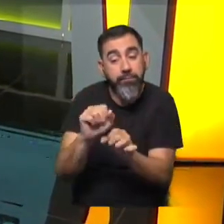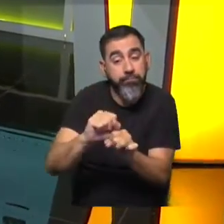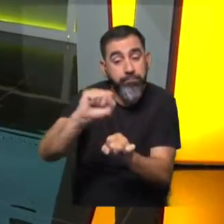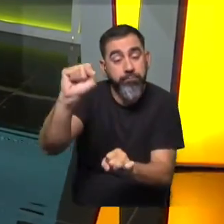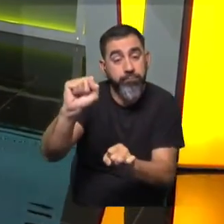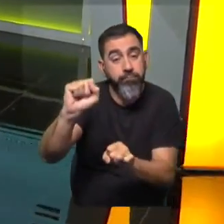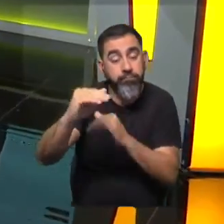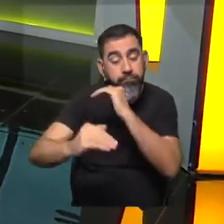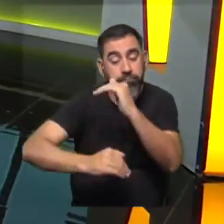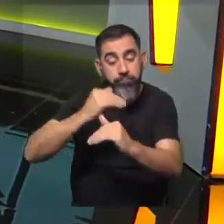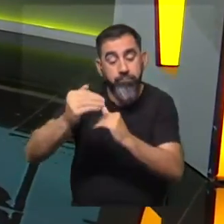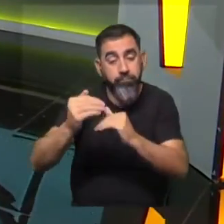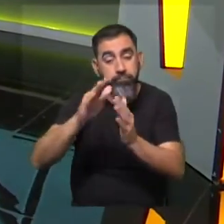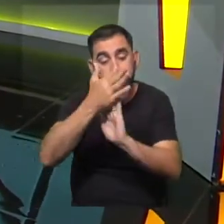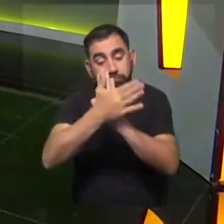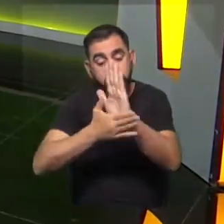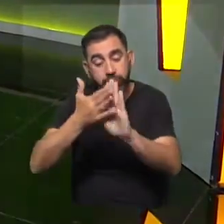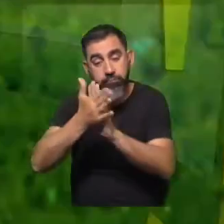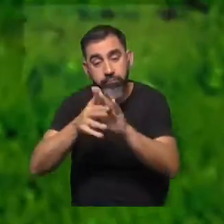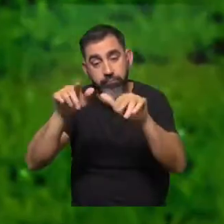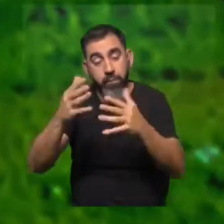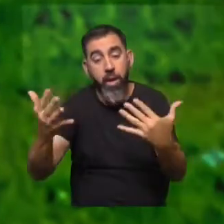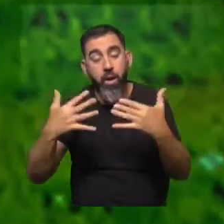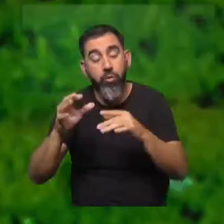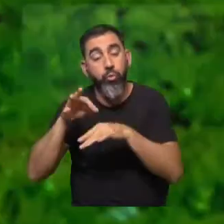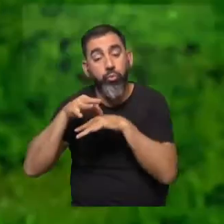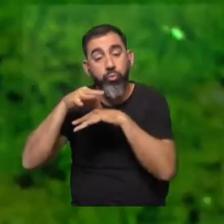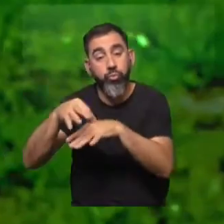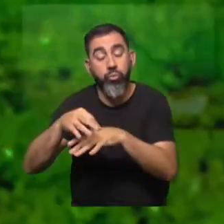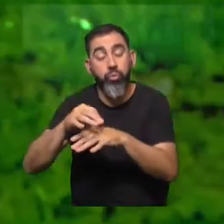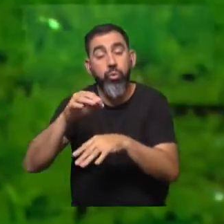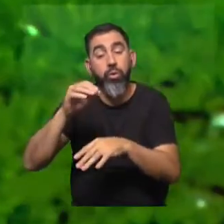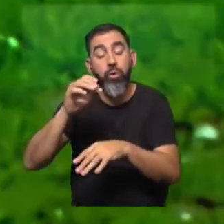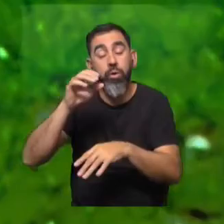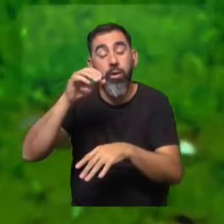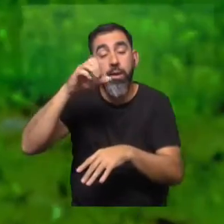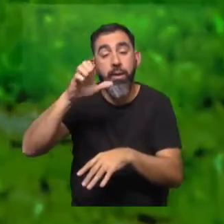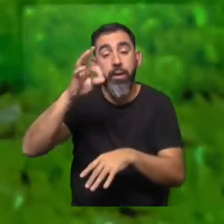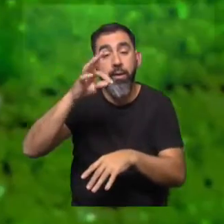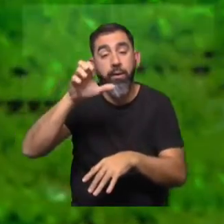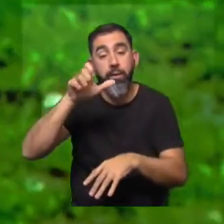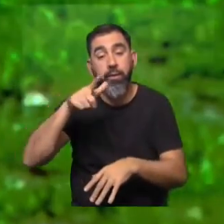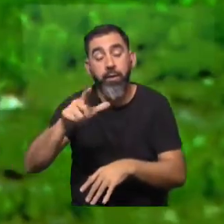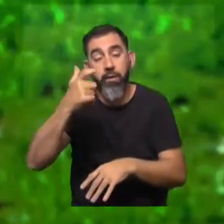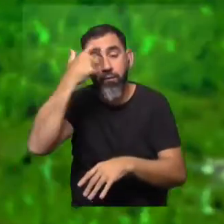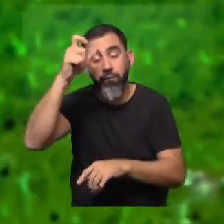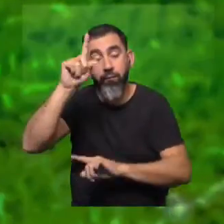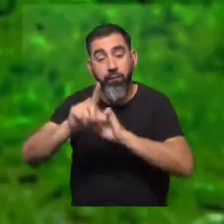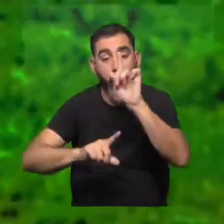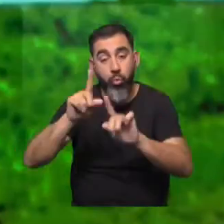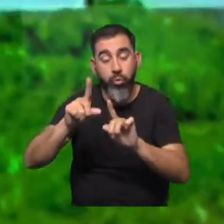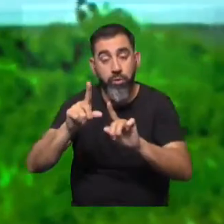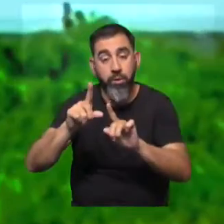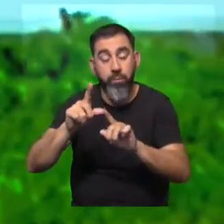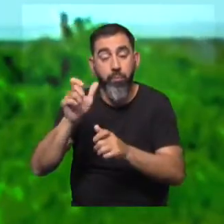hicieron el desarrollo de este mapa geotérmico con la tutoría de la doctora Etel Morales de Facultad de Ciencias, todo esto en el marco